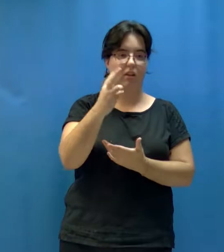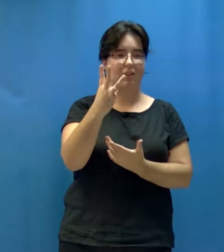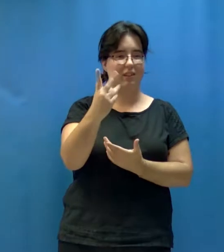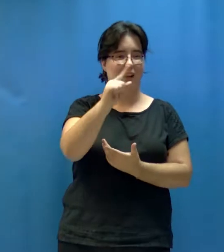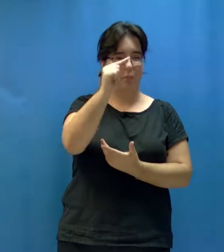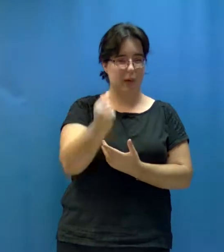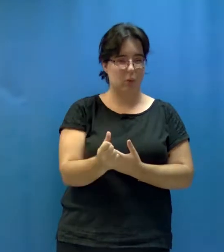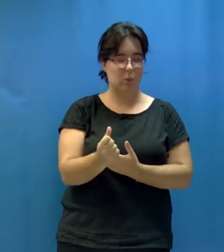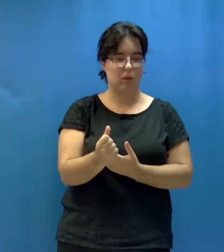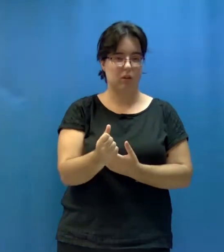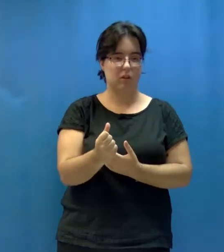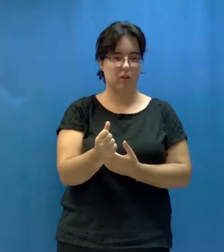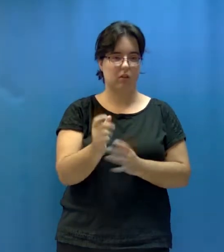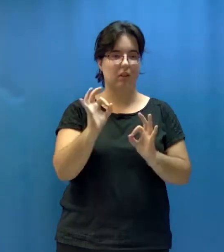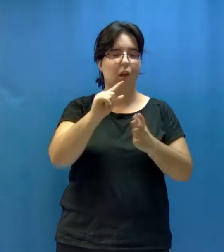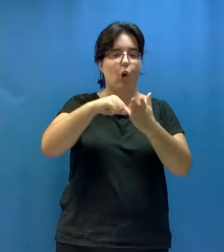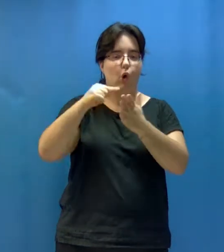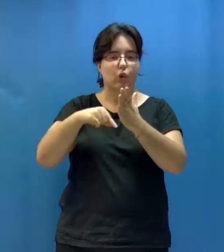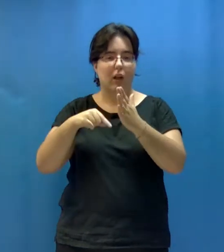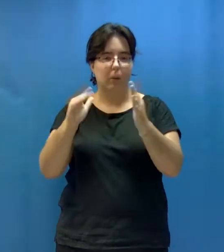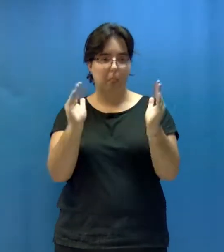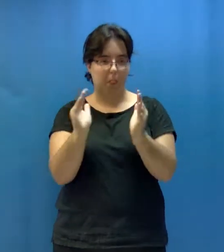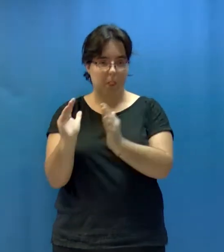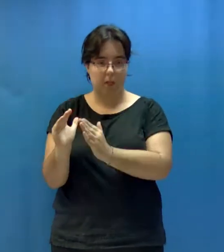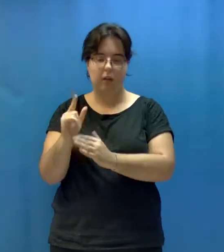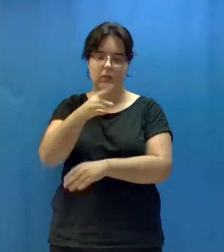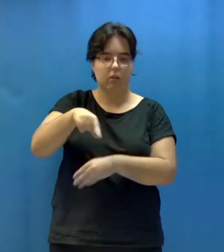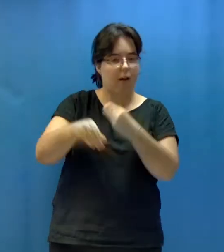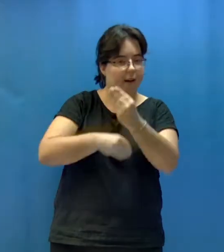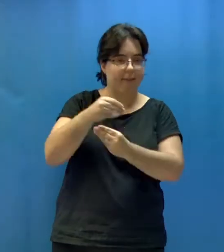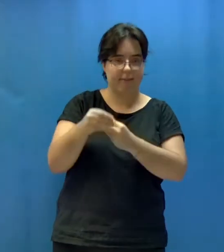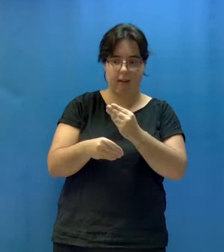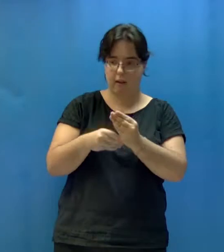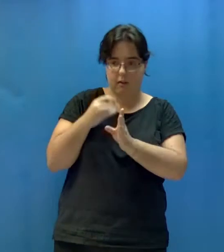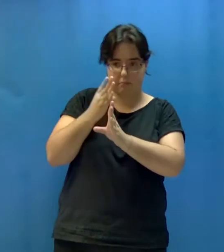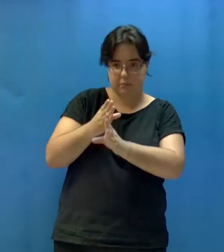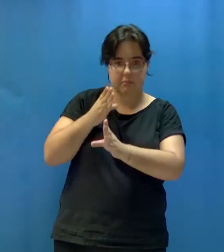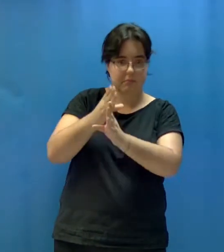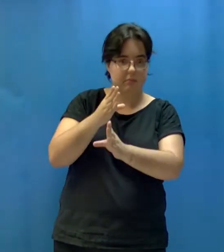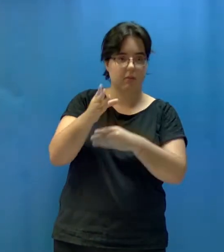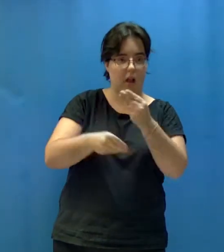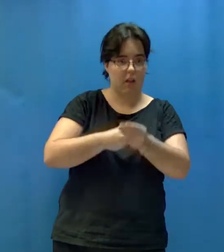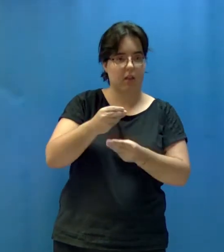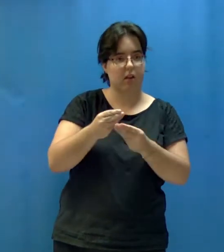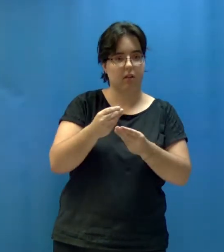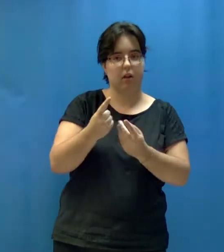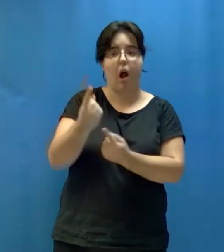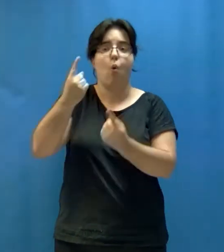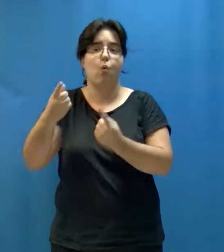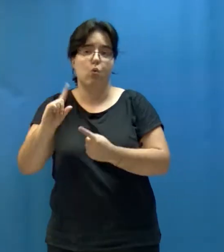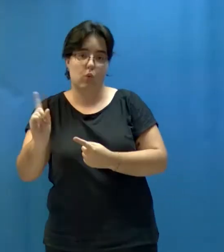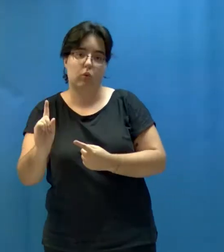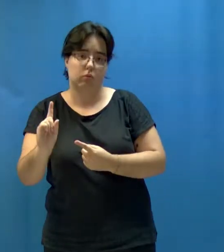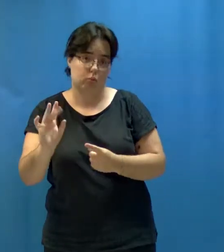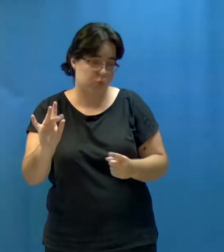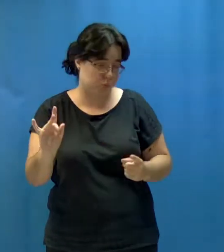para contratos menores lo estamos haciendo de forma sistemática. Sistemática. ¿Hay casos en los que no? Pues sí,